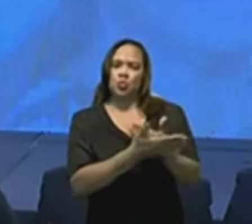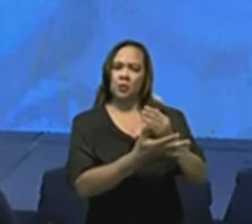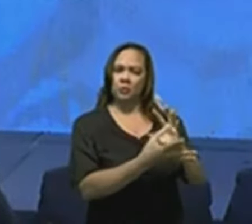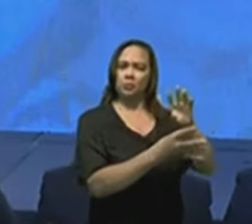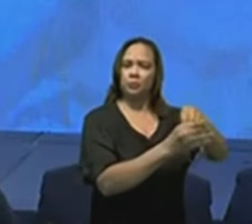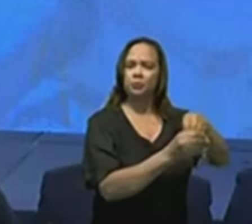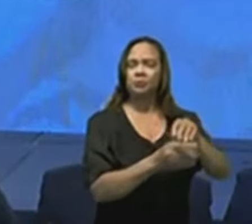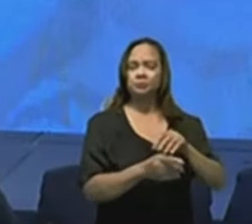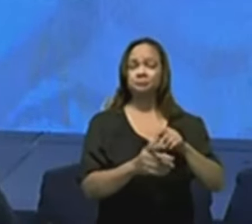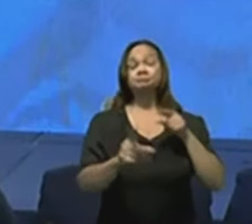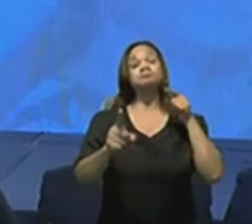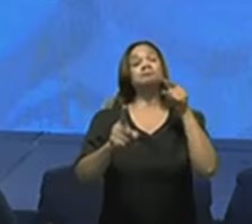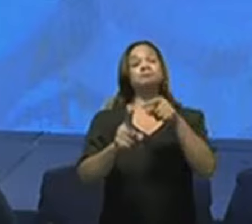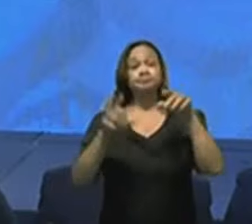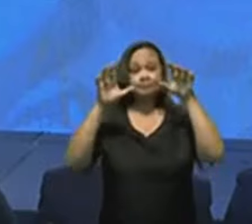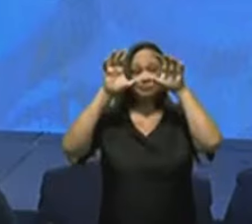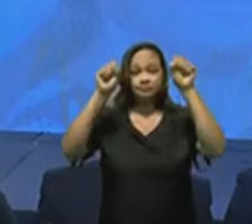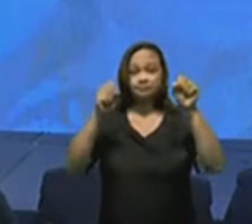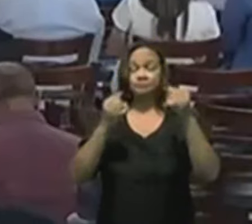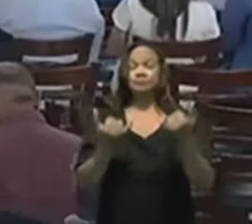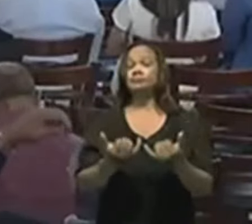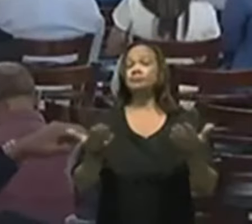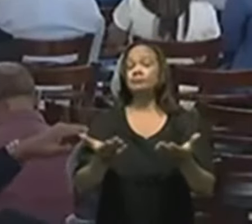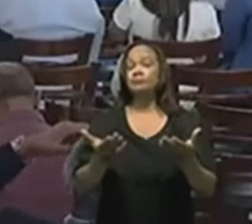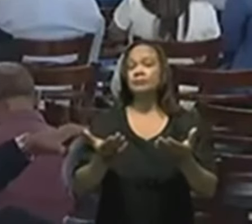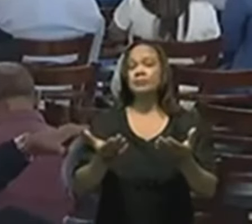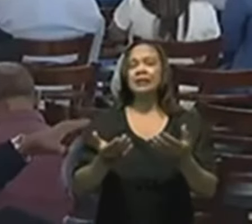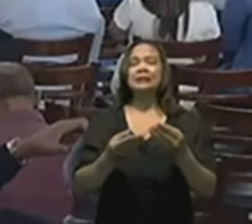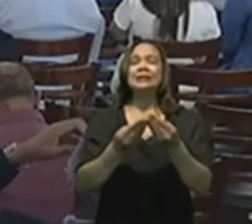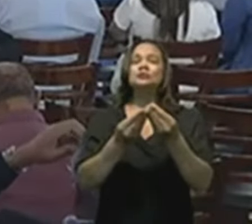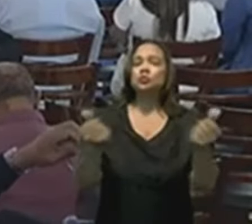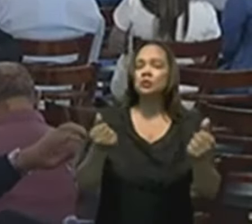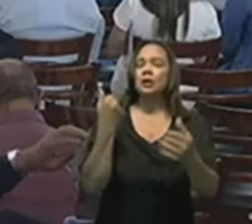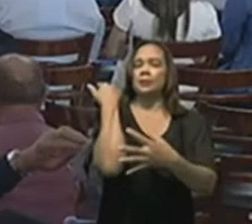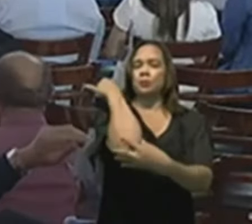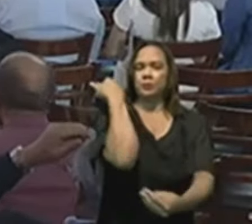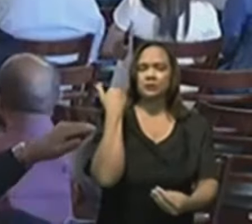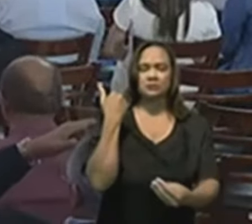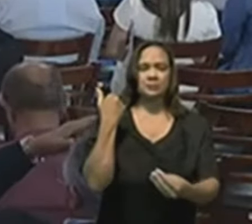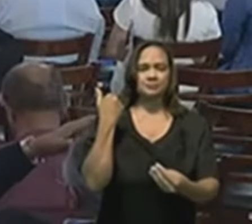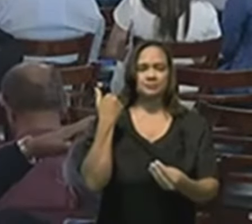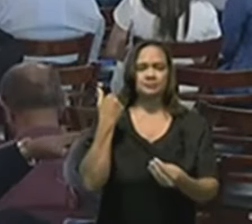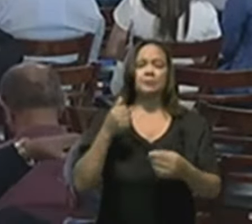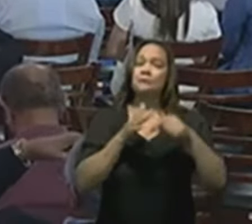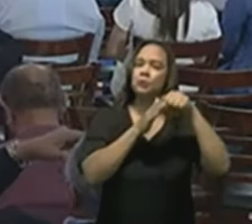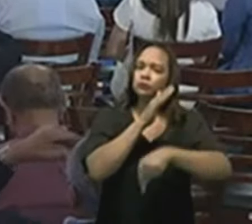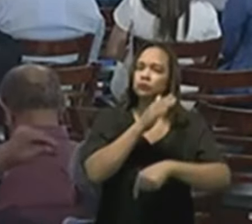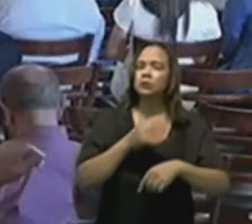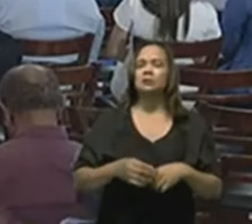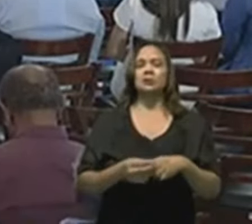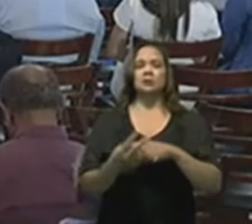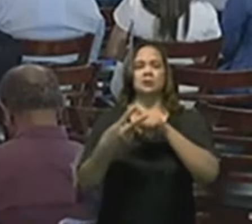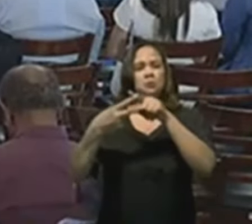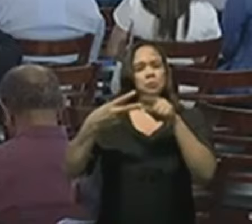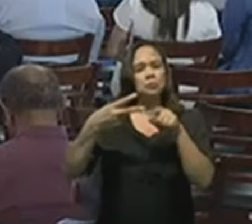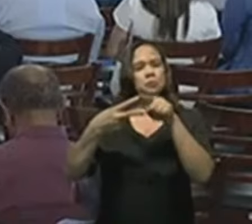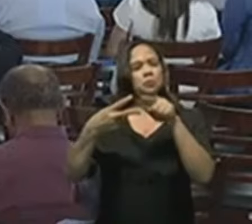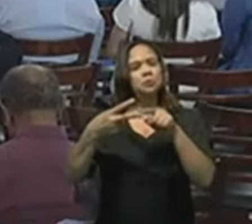más de un funcionario ella estuvo sola en el escenario ayer explicando su y se vio tan entusiasmada